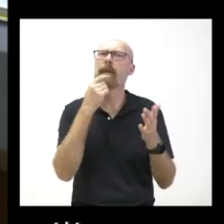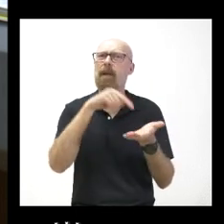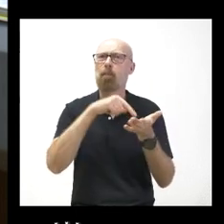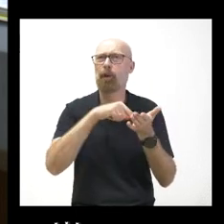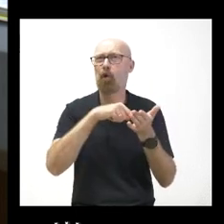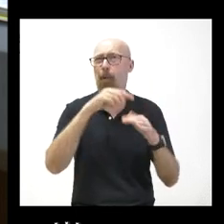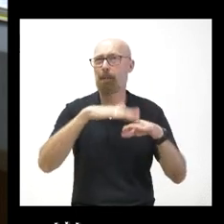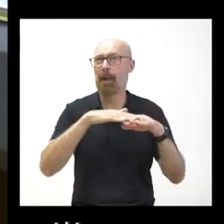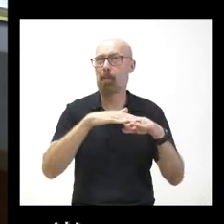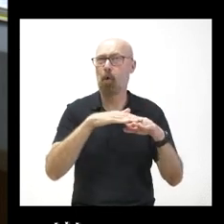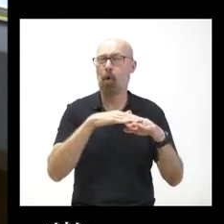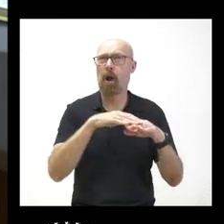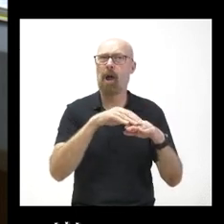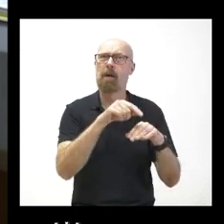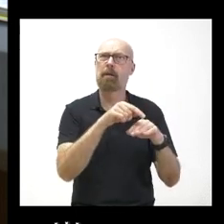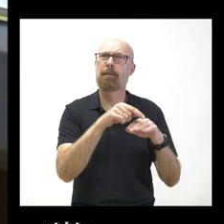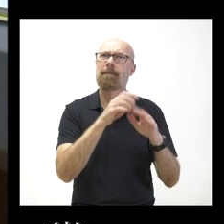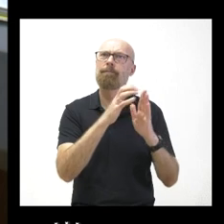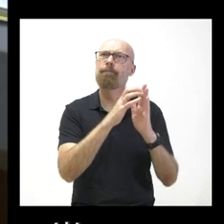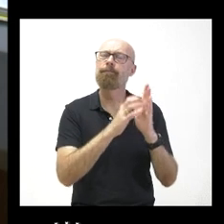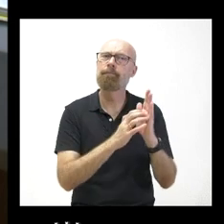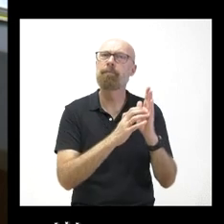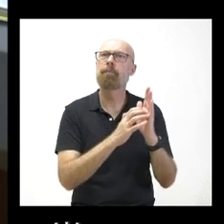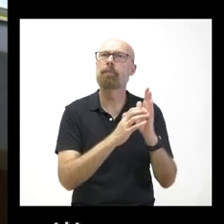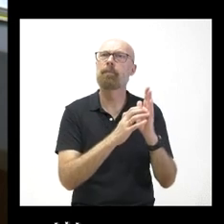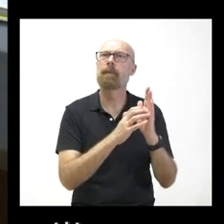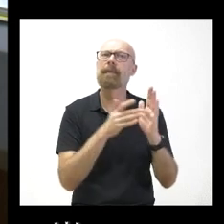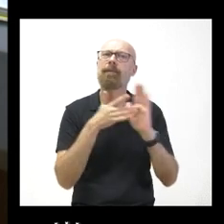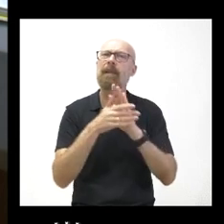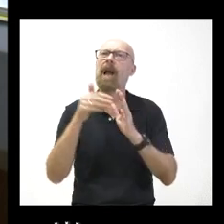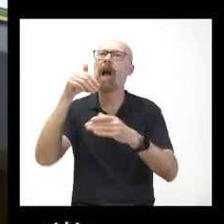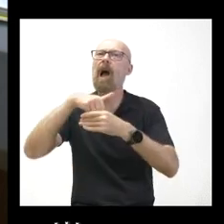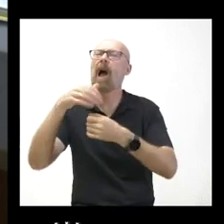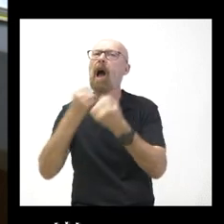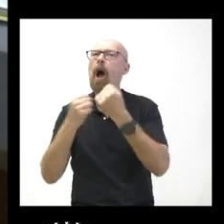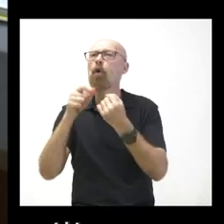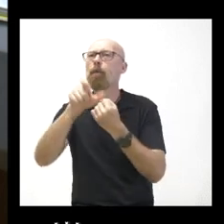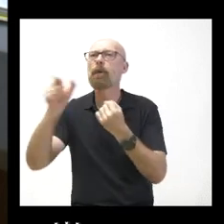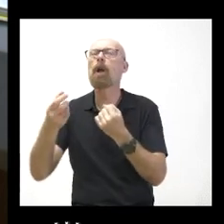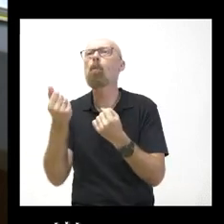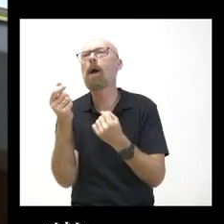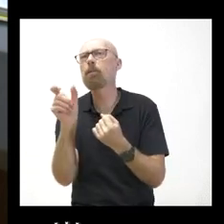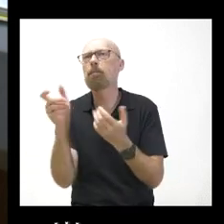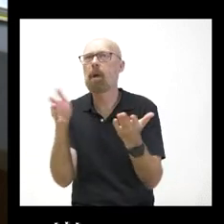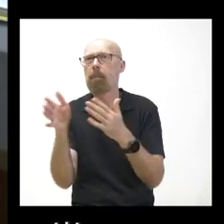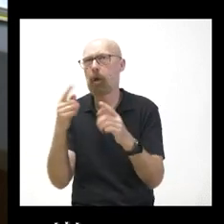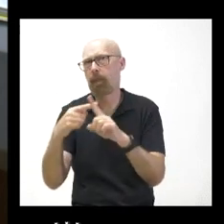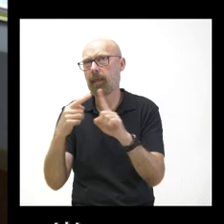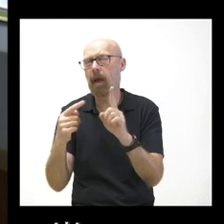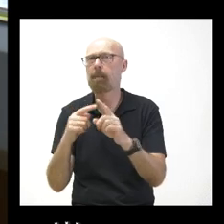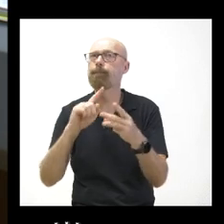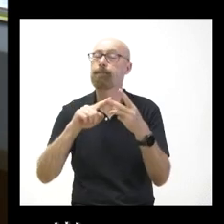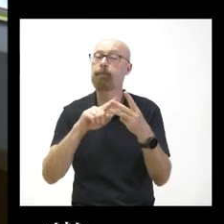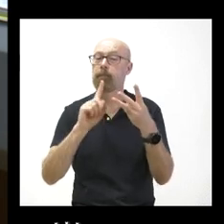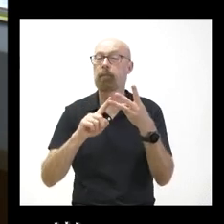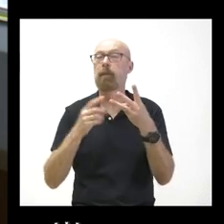autonómico cuando Cuánto se había reflejado en el ahorro en los ciudadanos y ya por último si esta rebaja está supeditada a